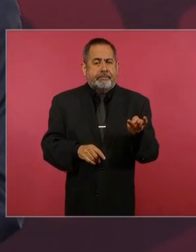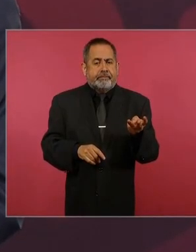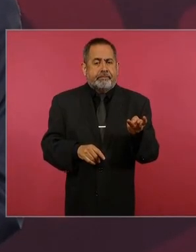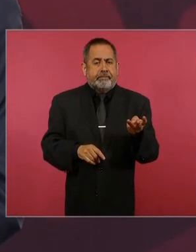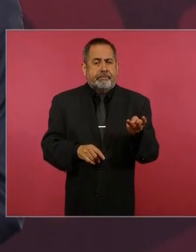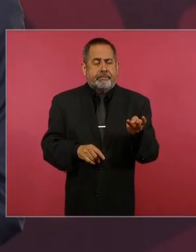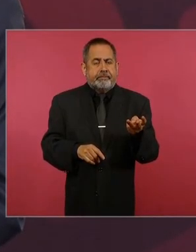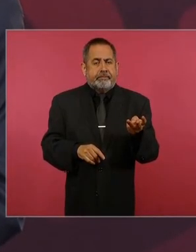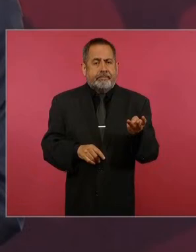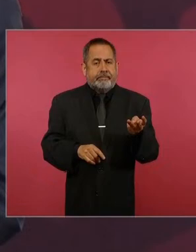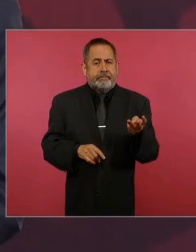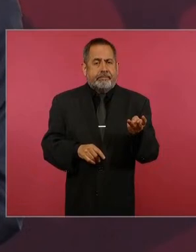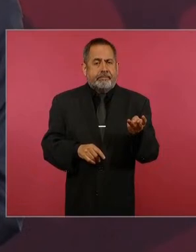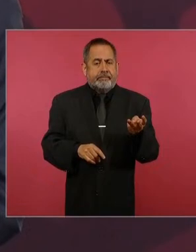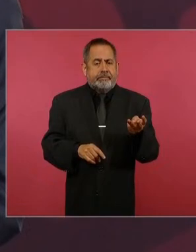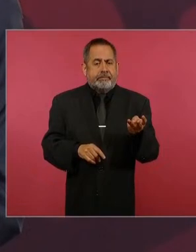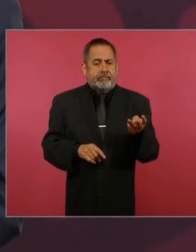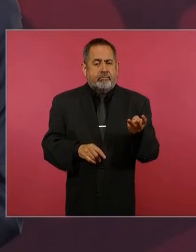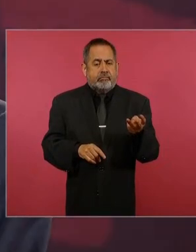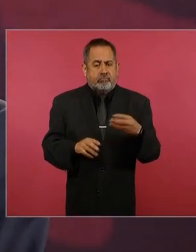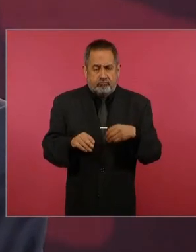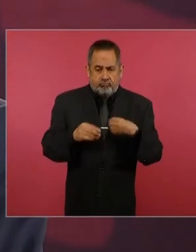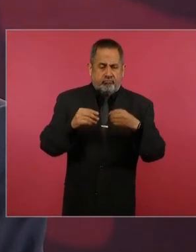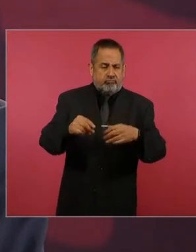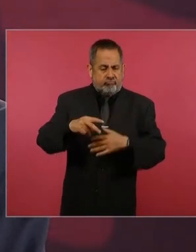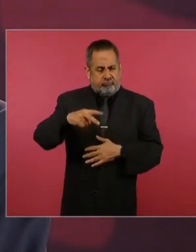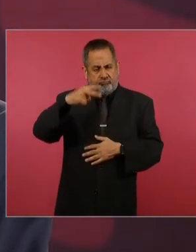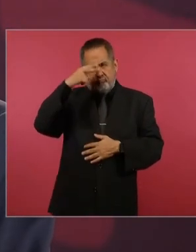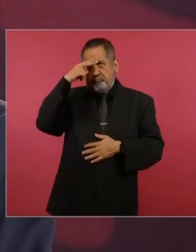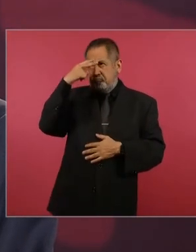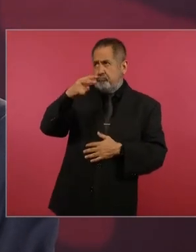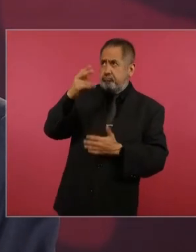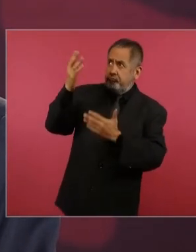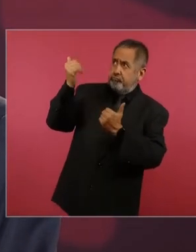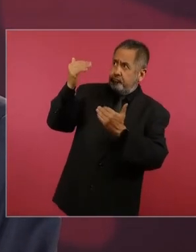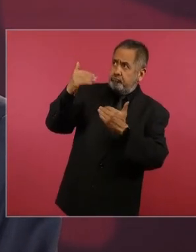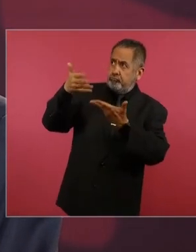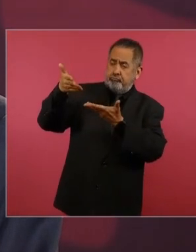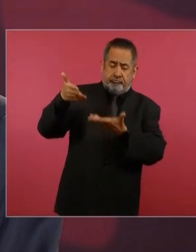poniendo en alto el nombre de México.